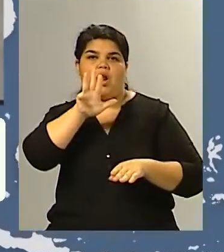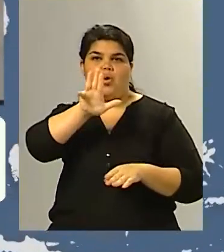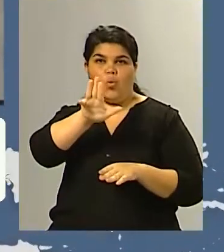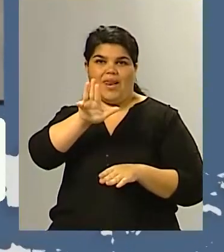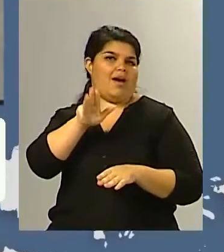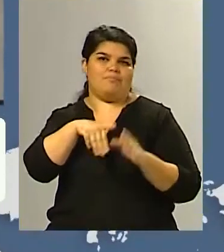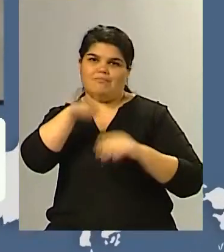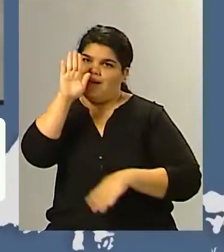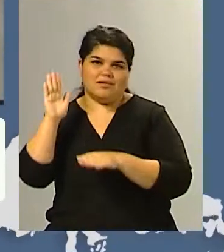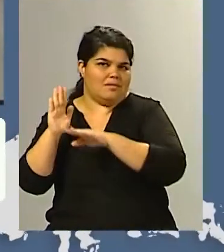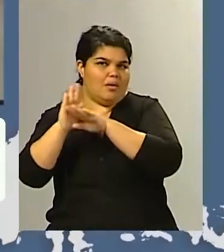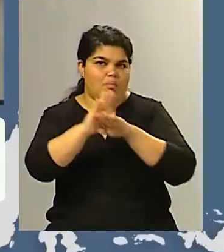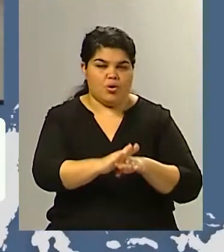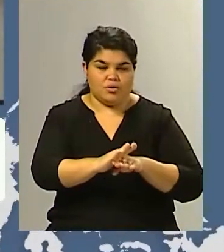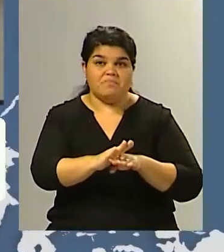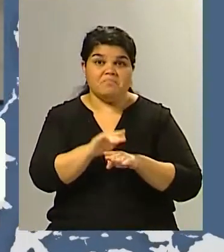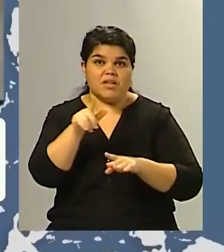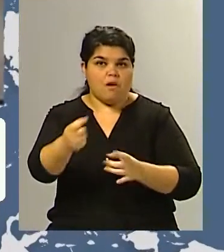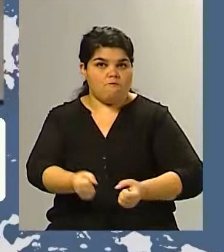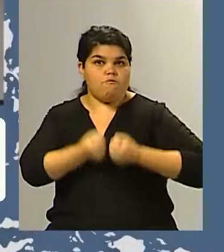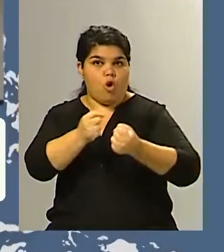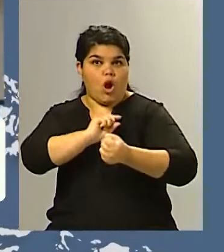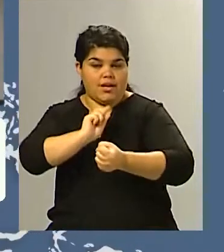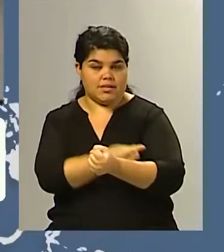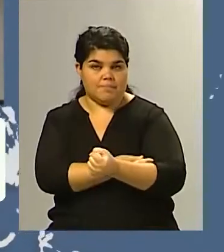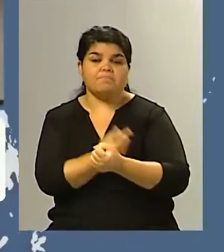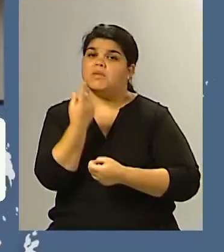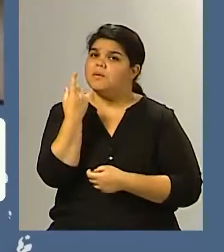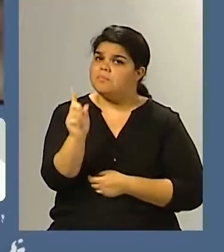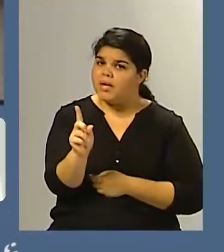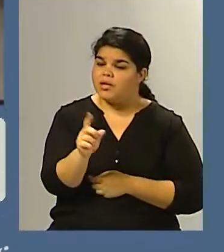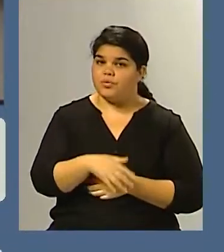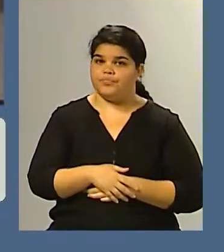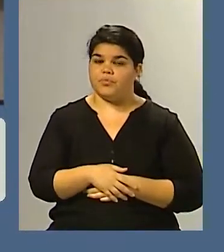Ahora, tendremos que ver si se exacerba desde derecha y desde los